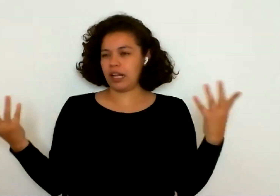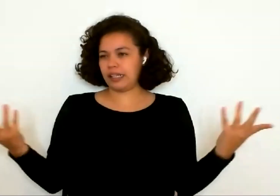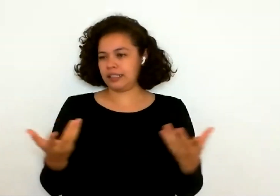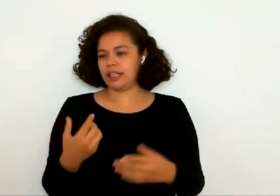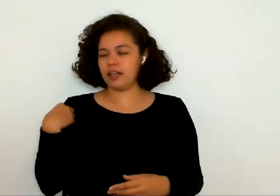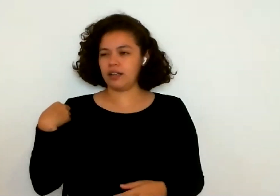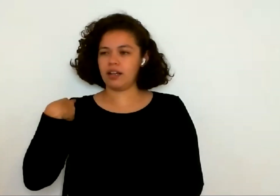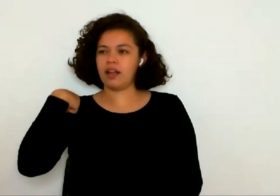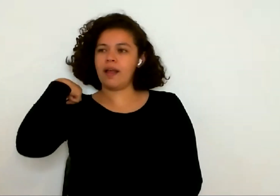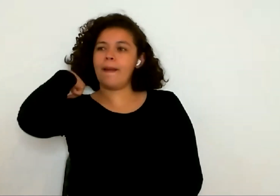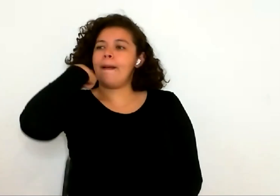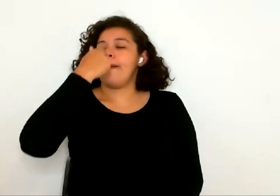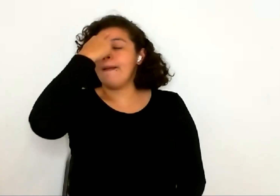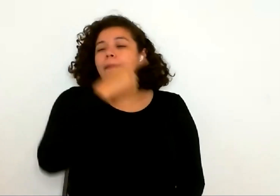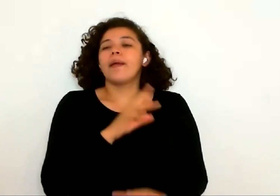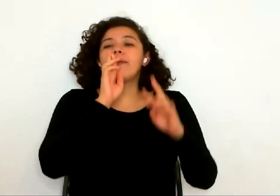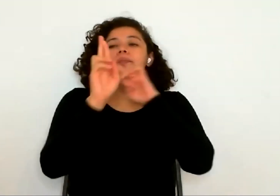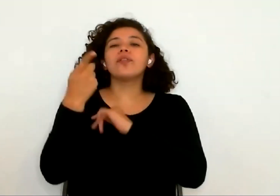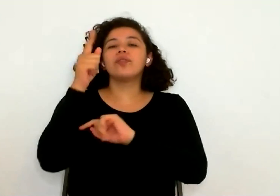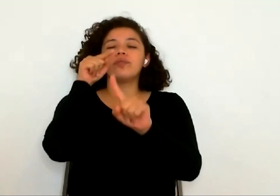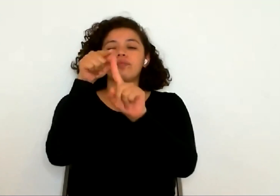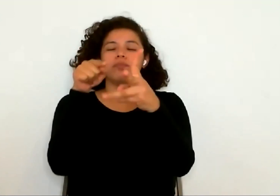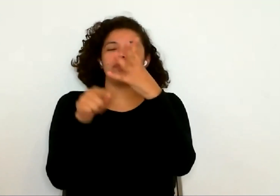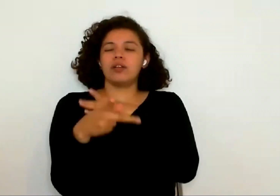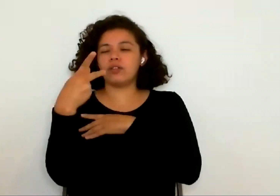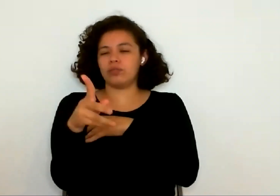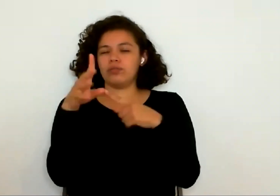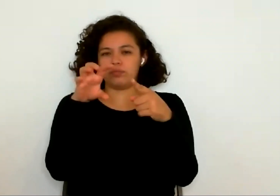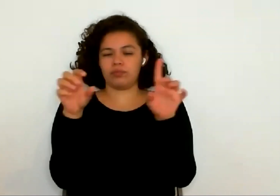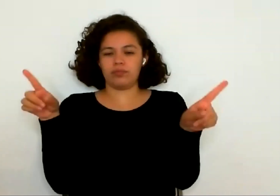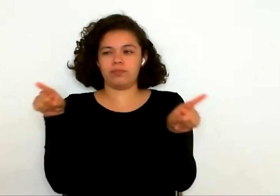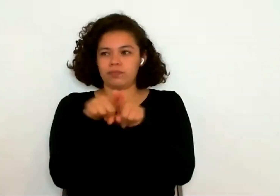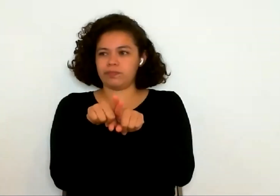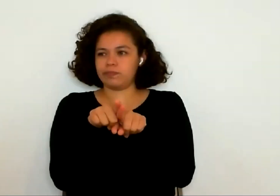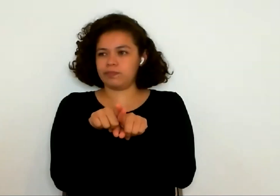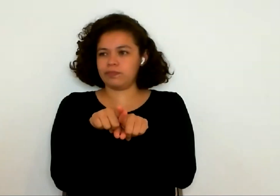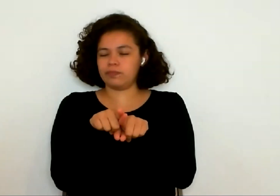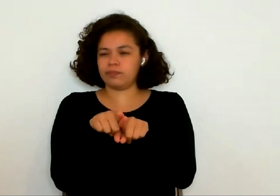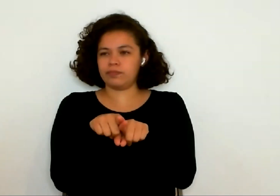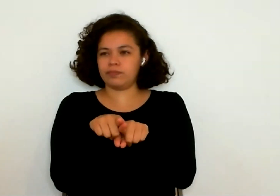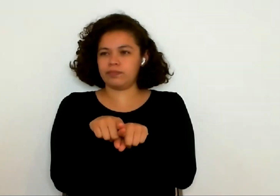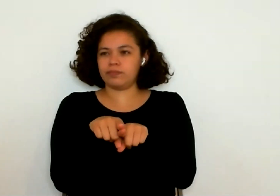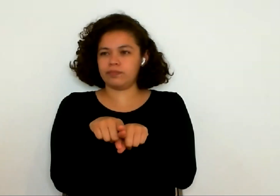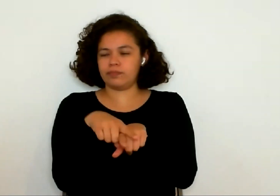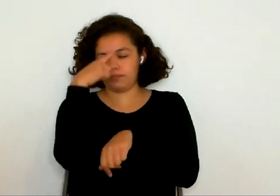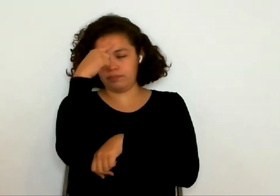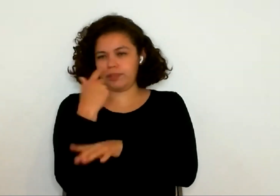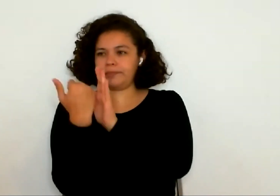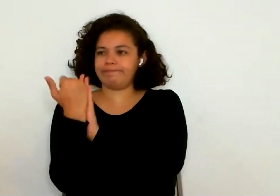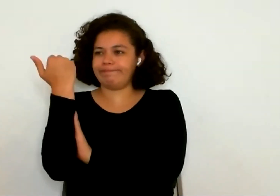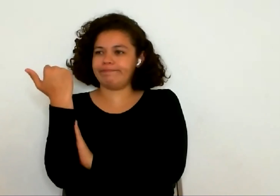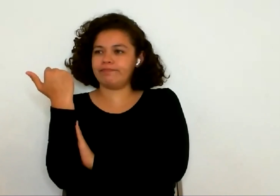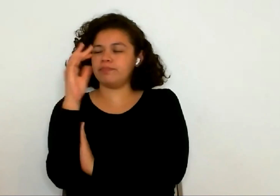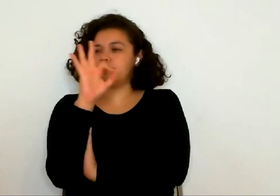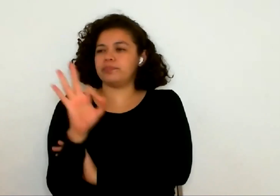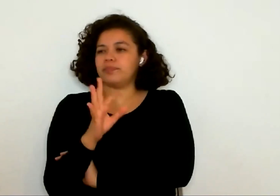sean resultados más apegados a tus metas o a tus objetivos que tienen que ver más con esta parte de incrementar ciertos